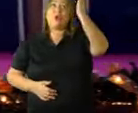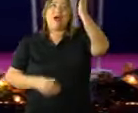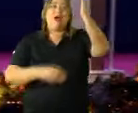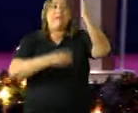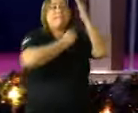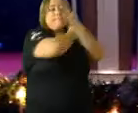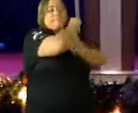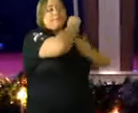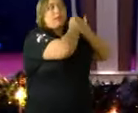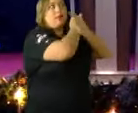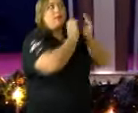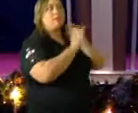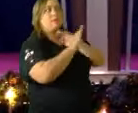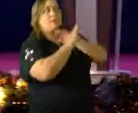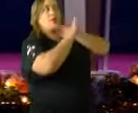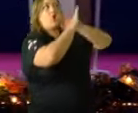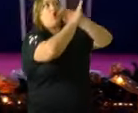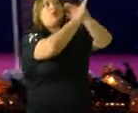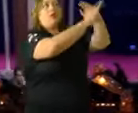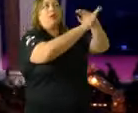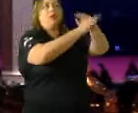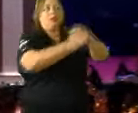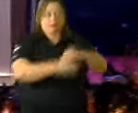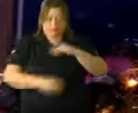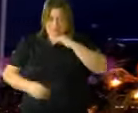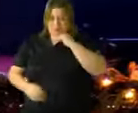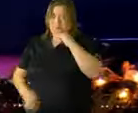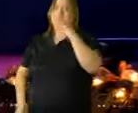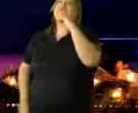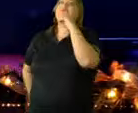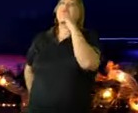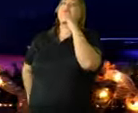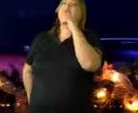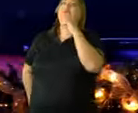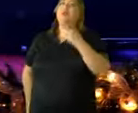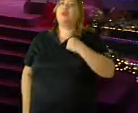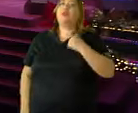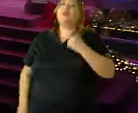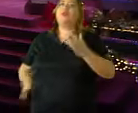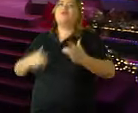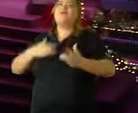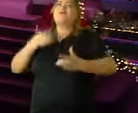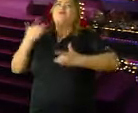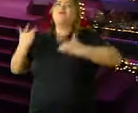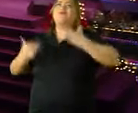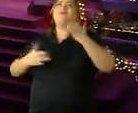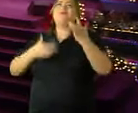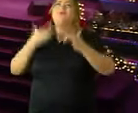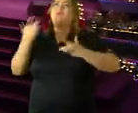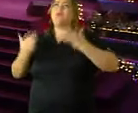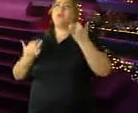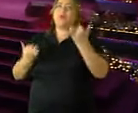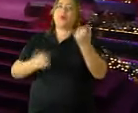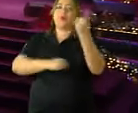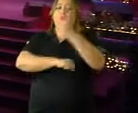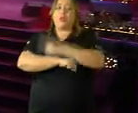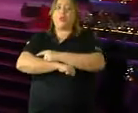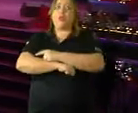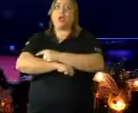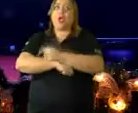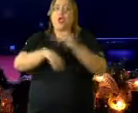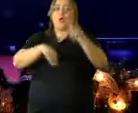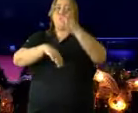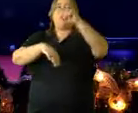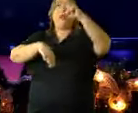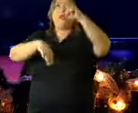mi gloria y el que levanta mi cabeza. Alguien tiene que sentir eso en este día. Hay algo